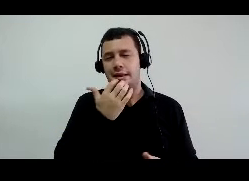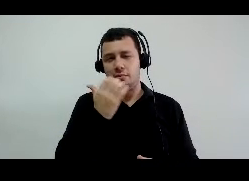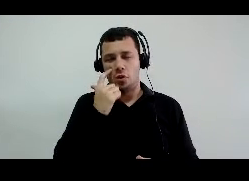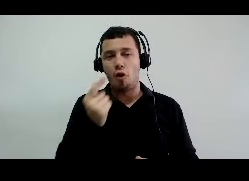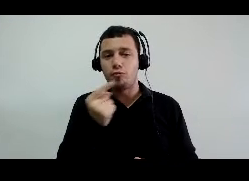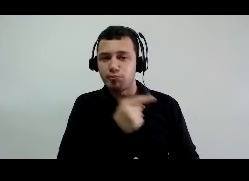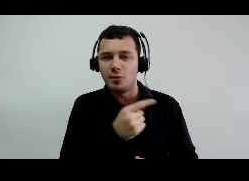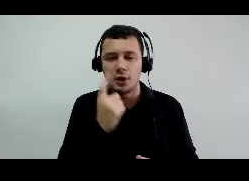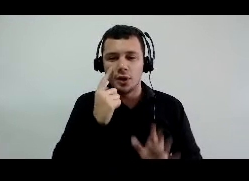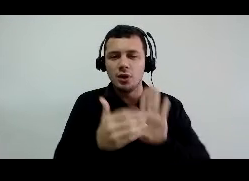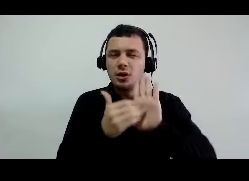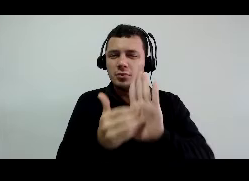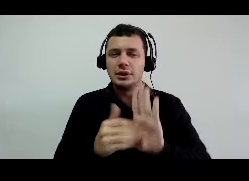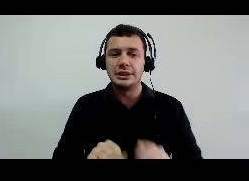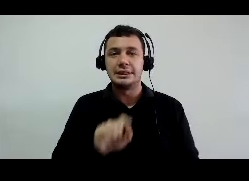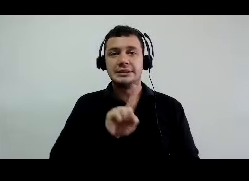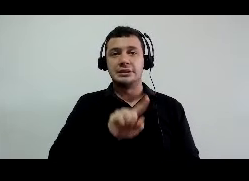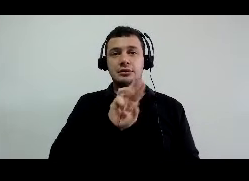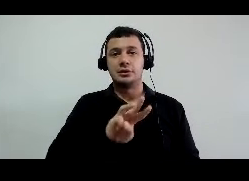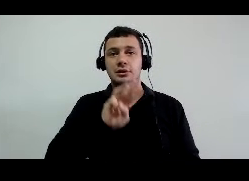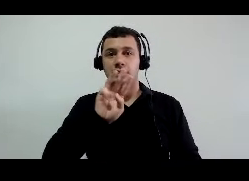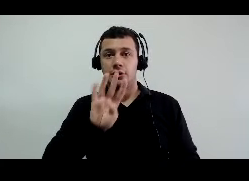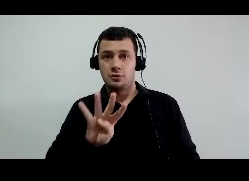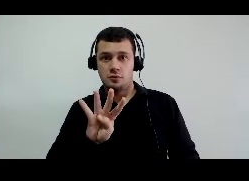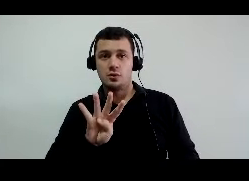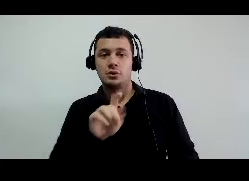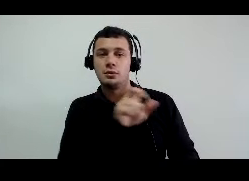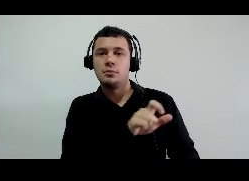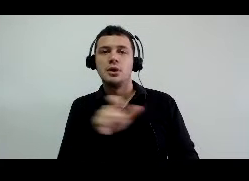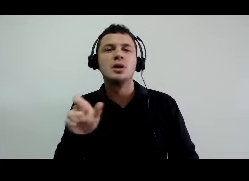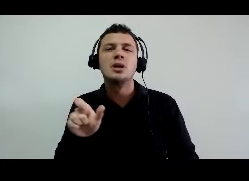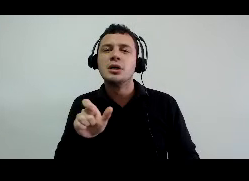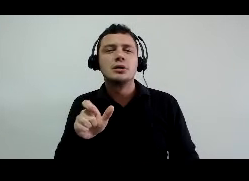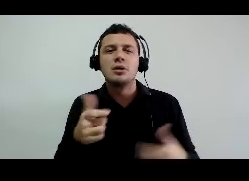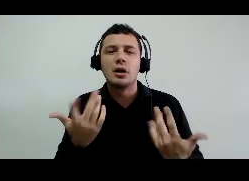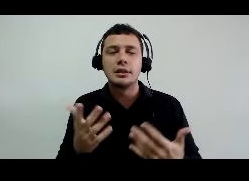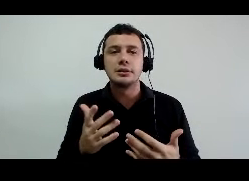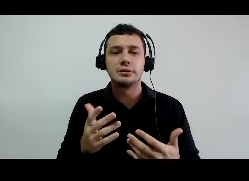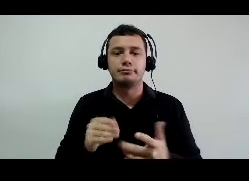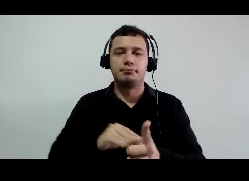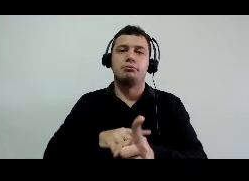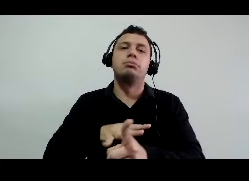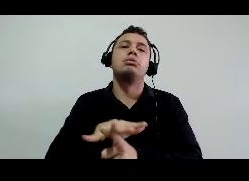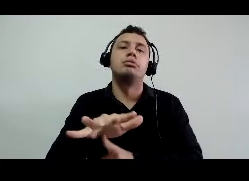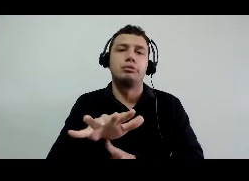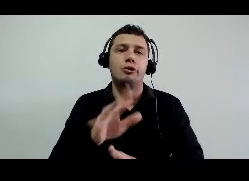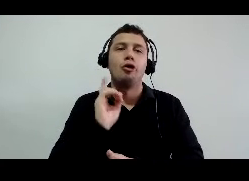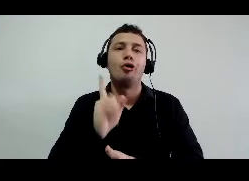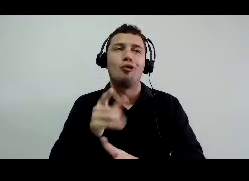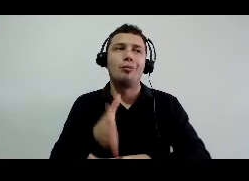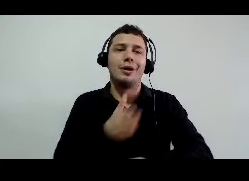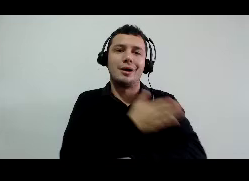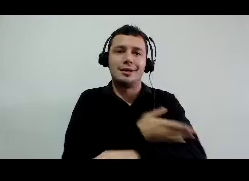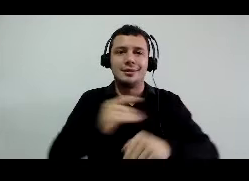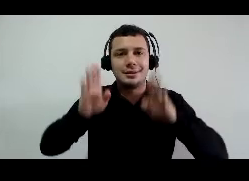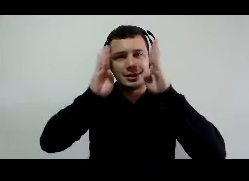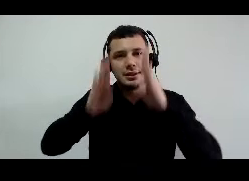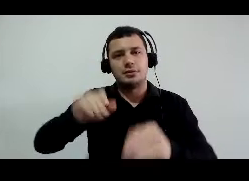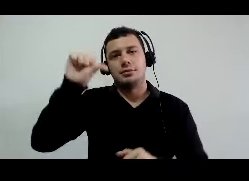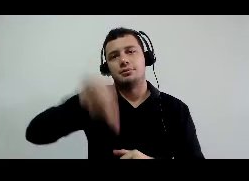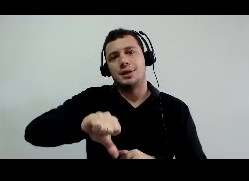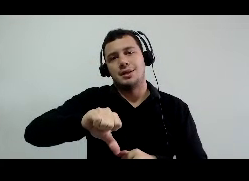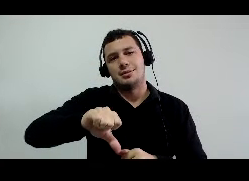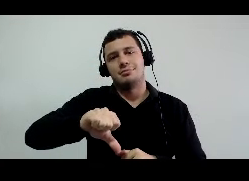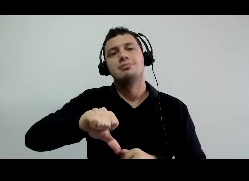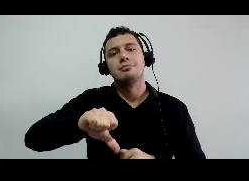personas sufren daños cada año como consecuencia de la falta de seguridad en la atención hospitalaria